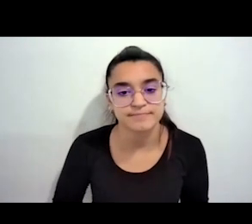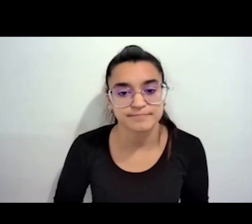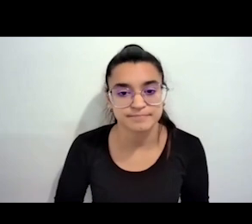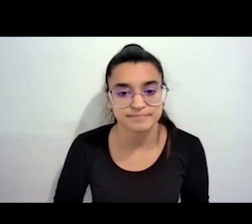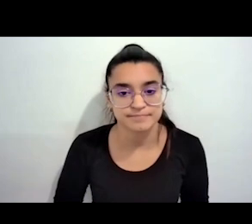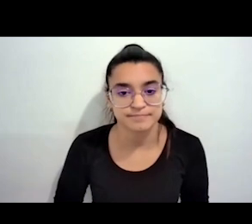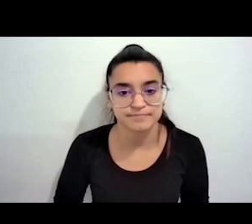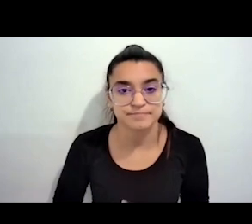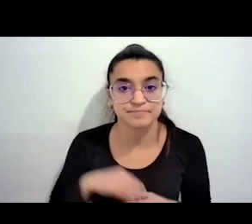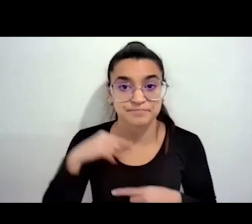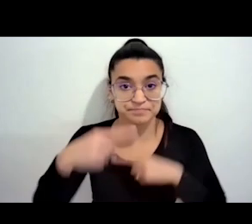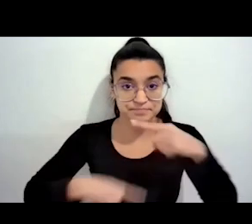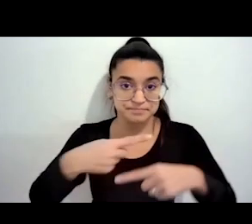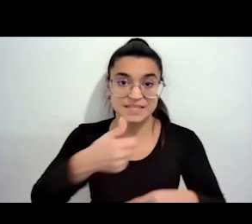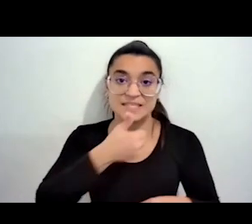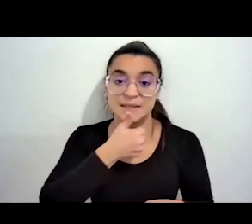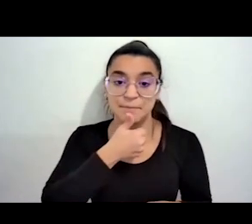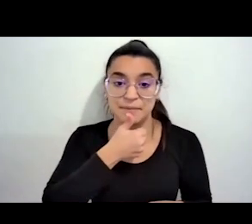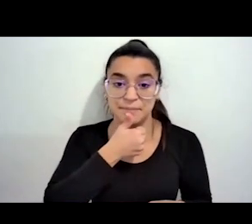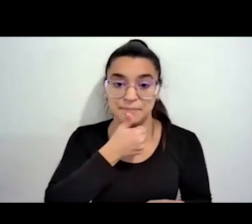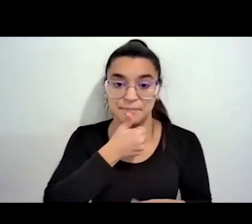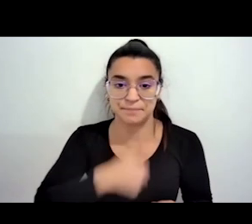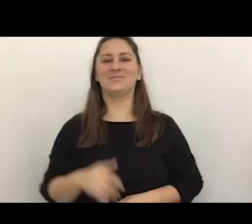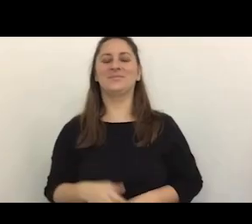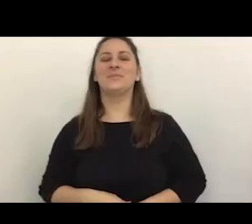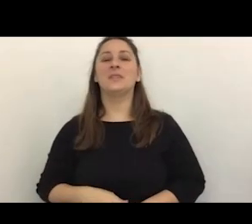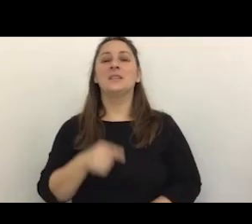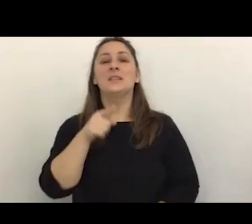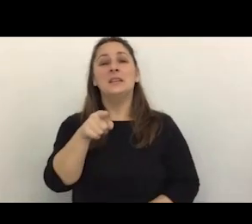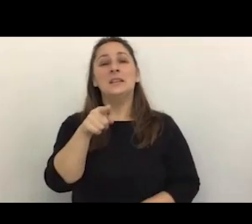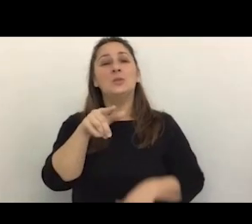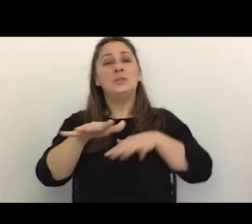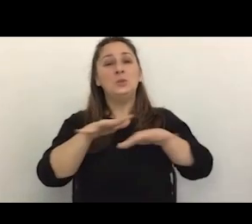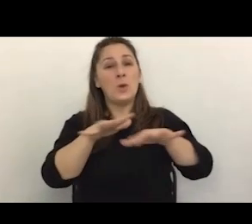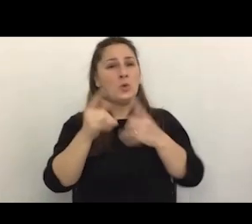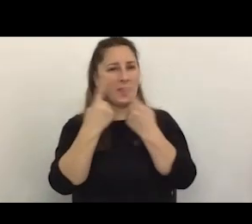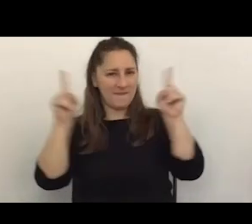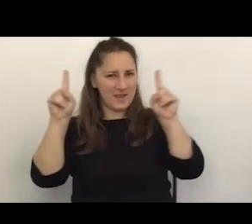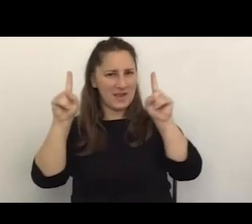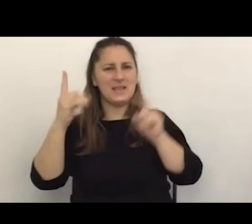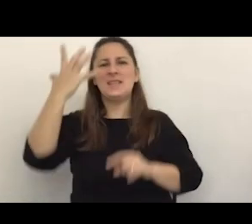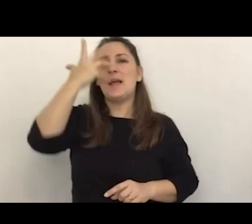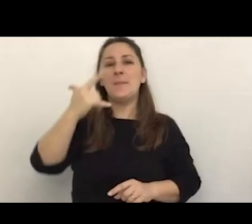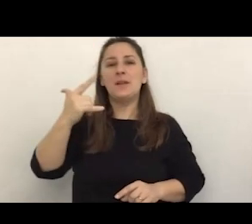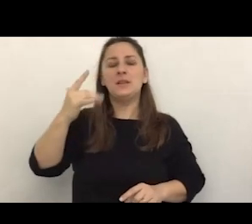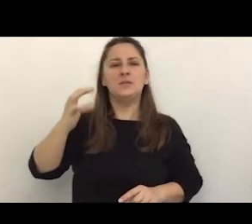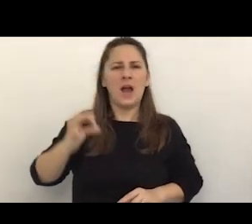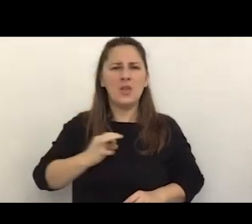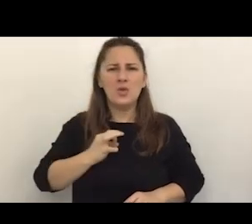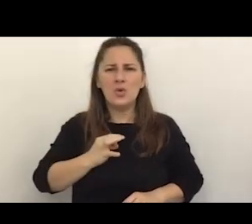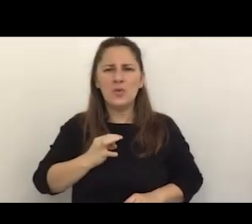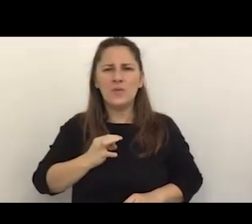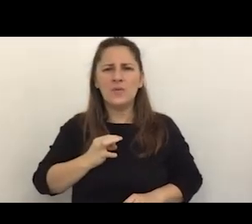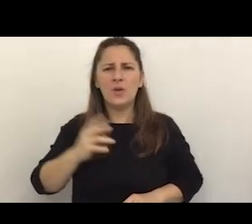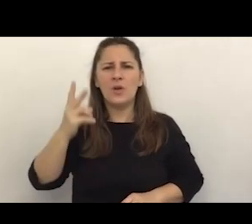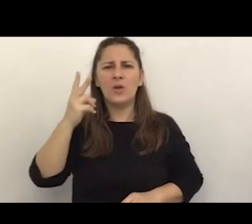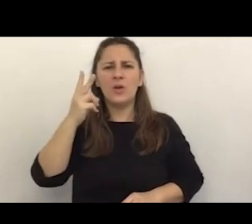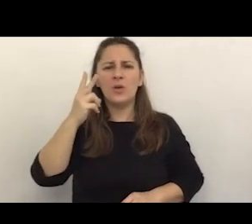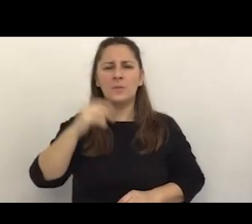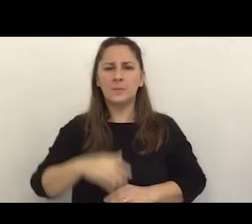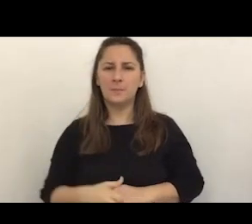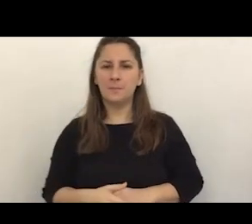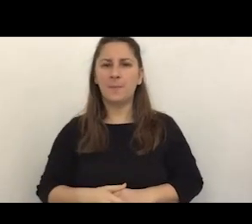Bueno, en este caso es diferente, es un caso de San Martín del año 2017. Sí, adelante.